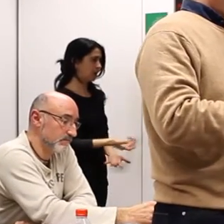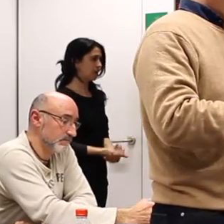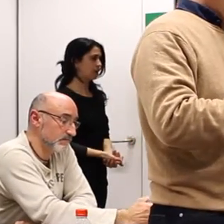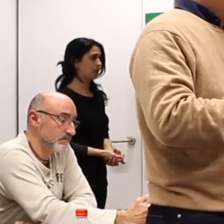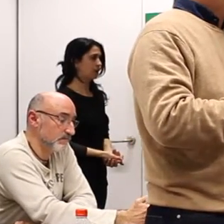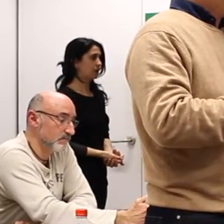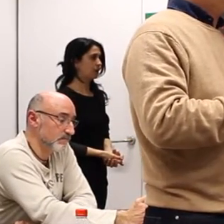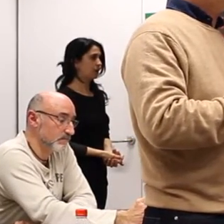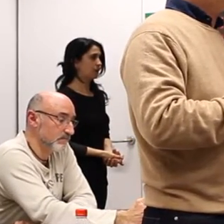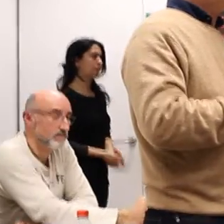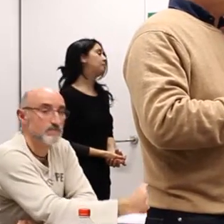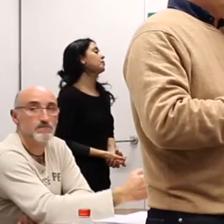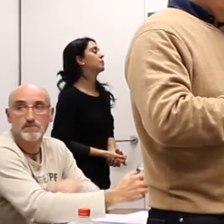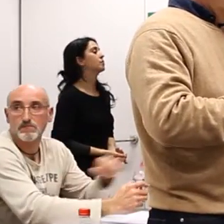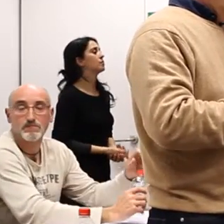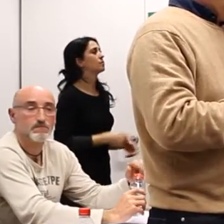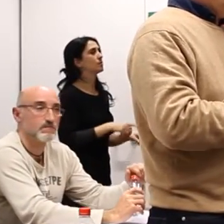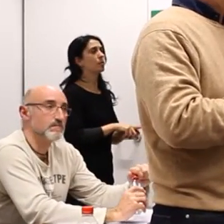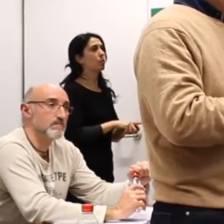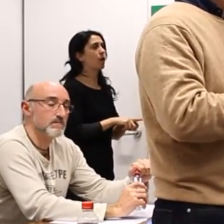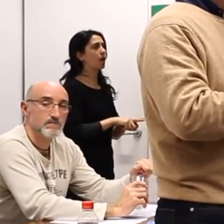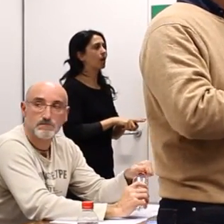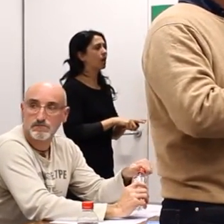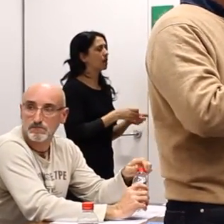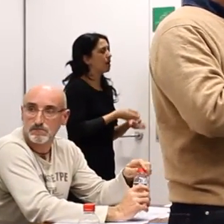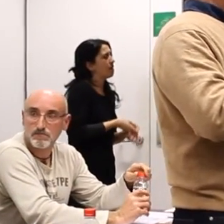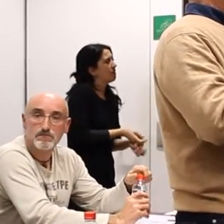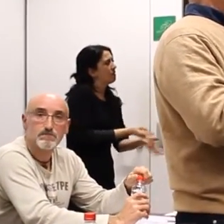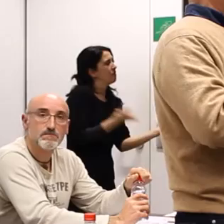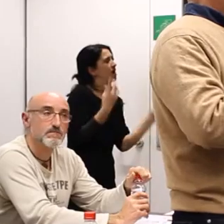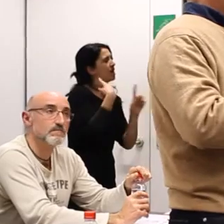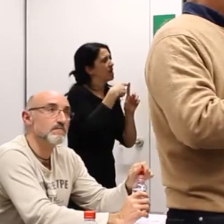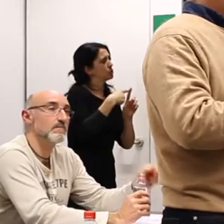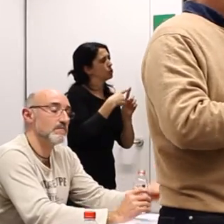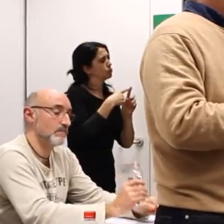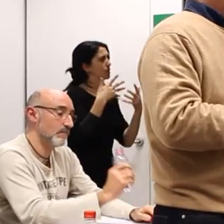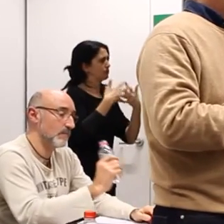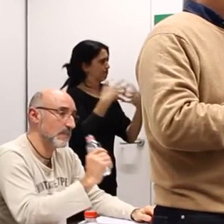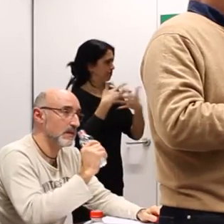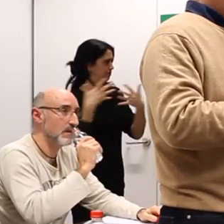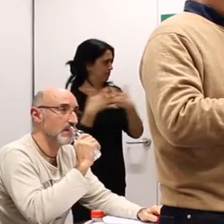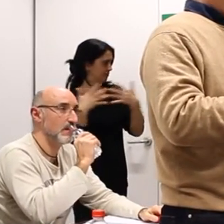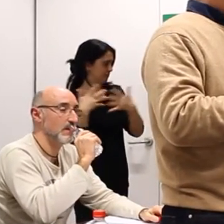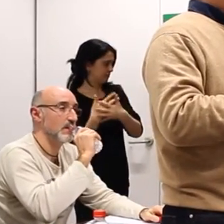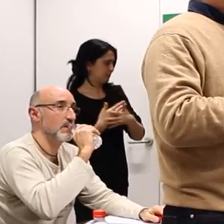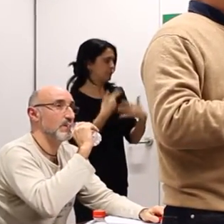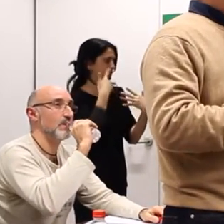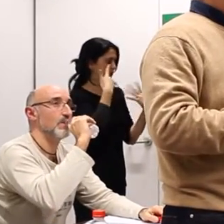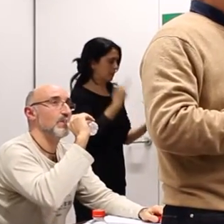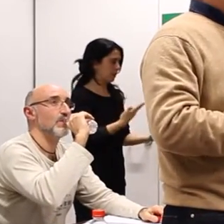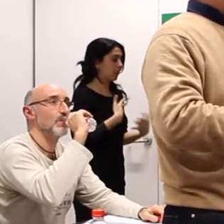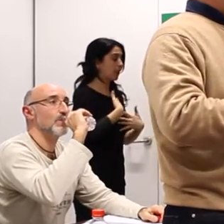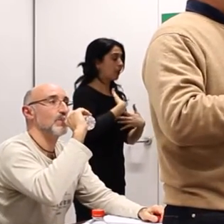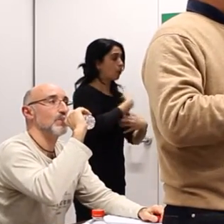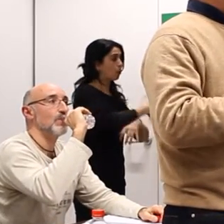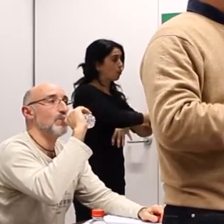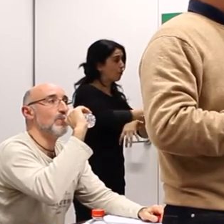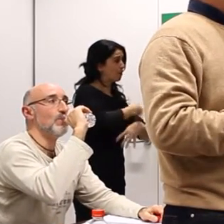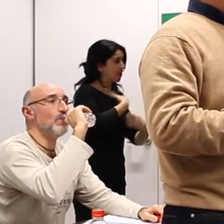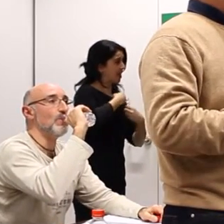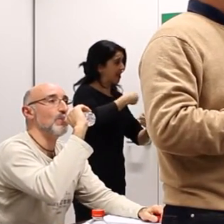Es una combinación de varias cosas, ¿no? La pobreza energética, en principio, está definida como la incapacidad